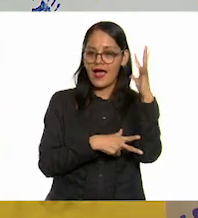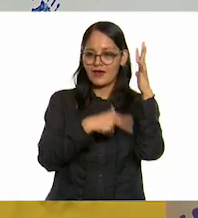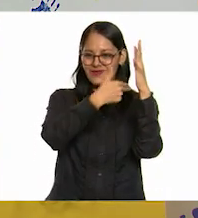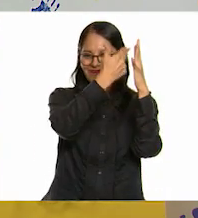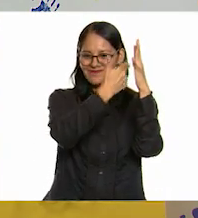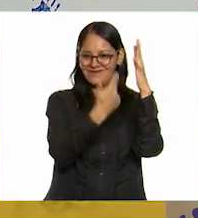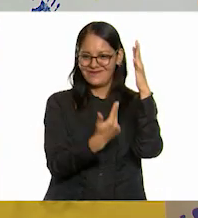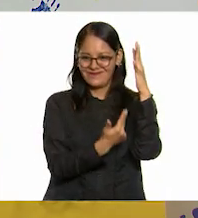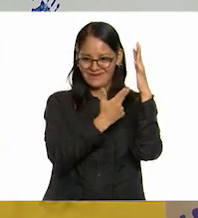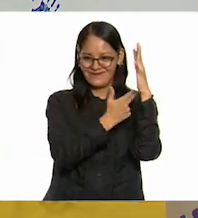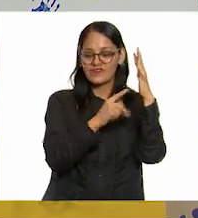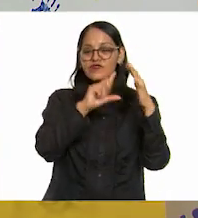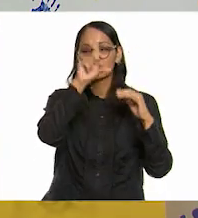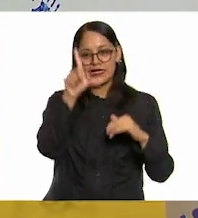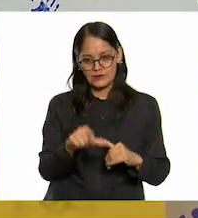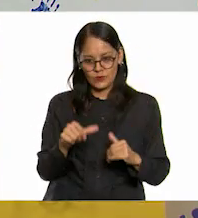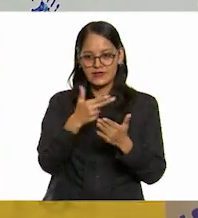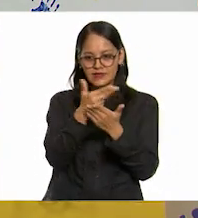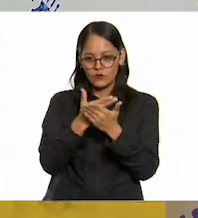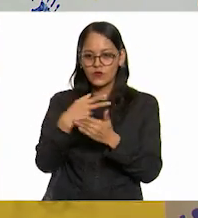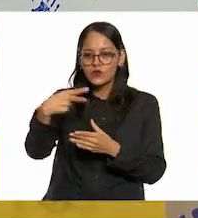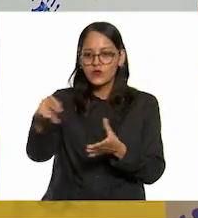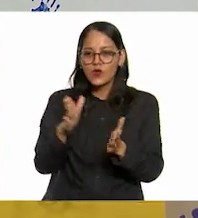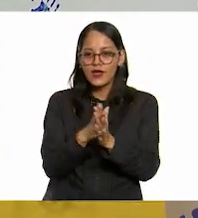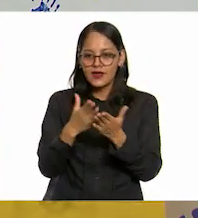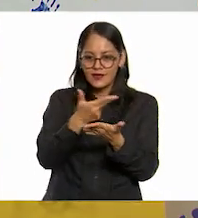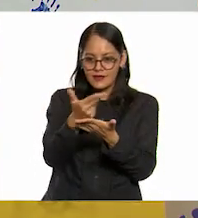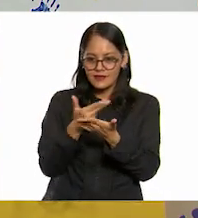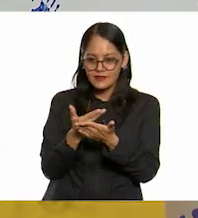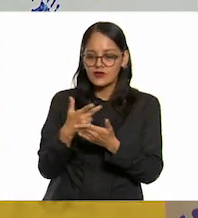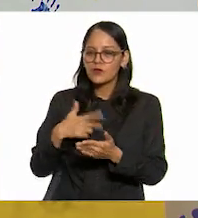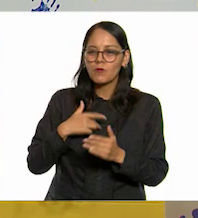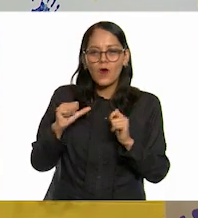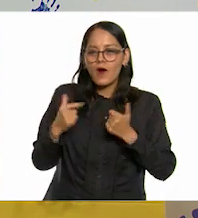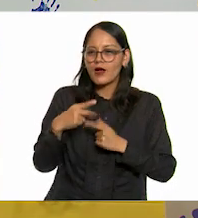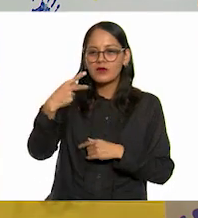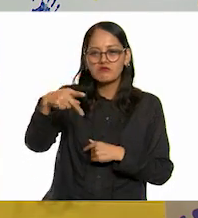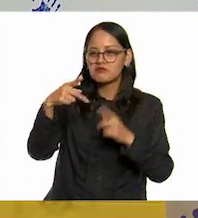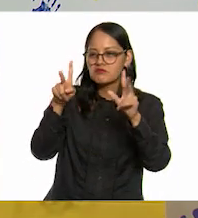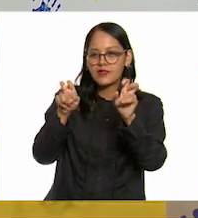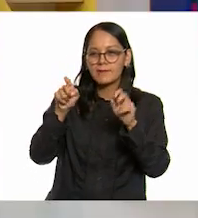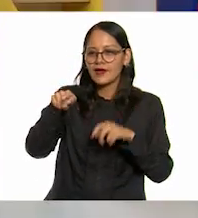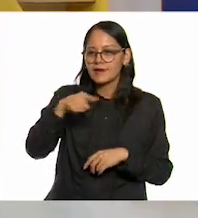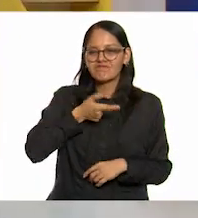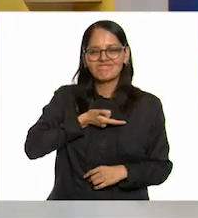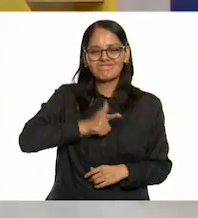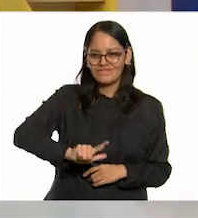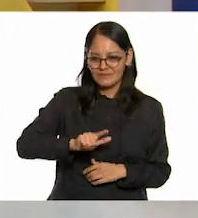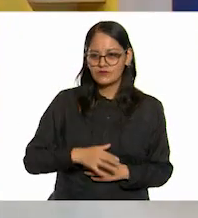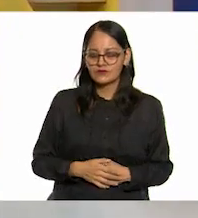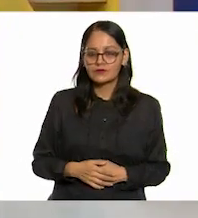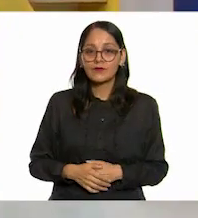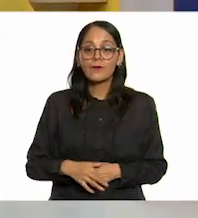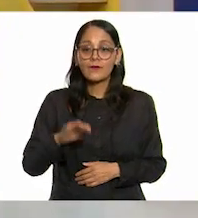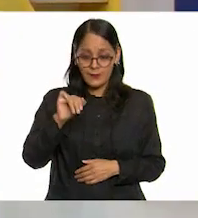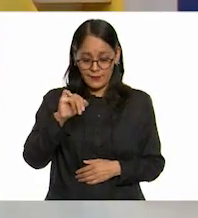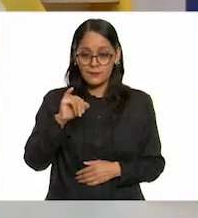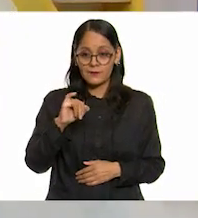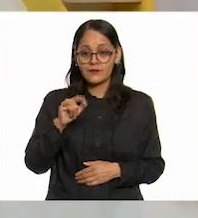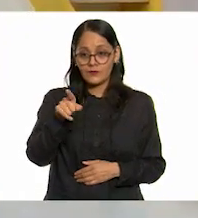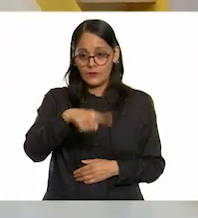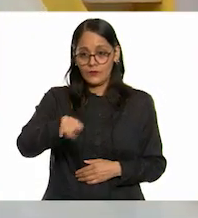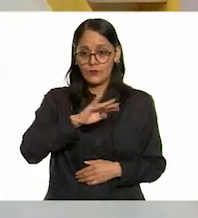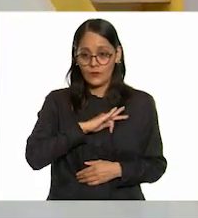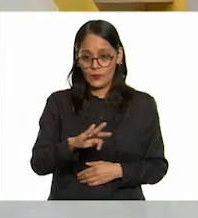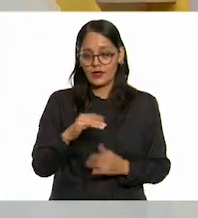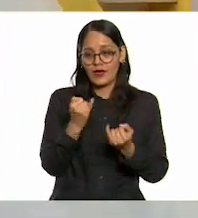diario de aprecio y gratitud con una situación que les provoque desagrado. Y bueno, y si pueden, ya que estamos hablando